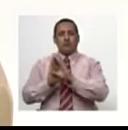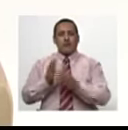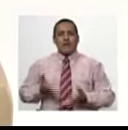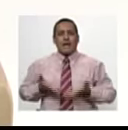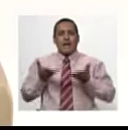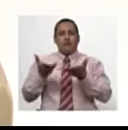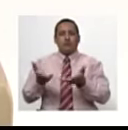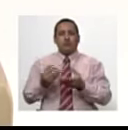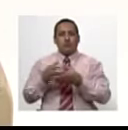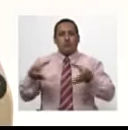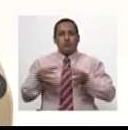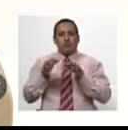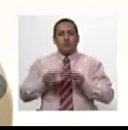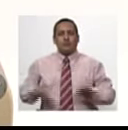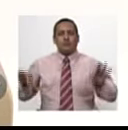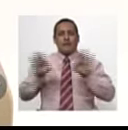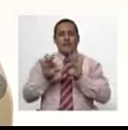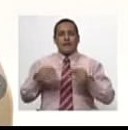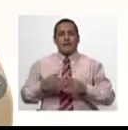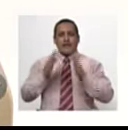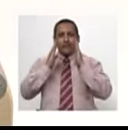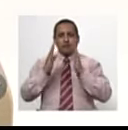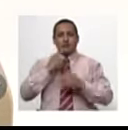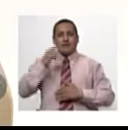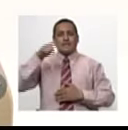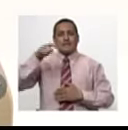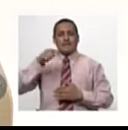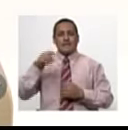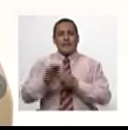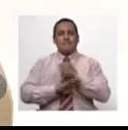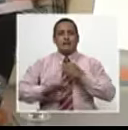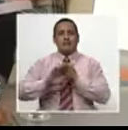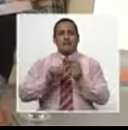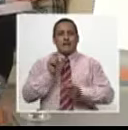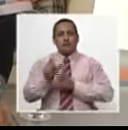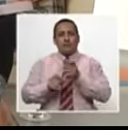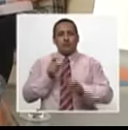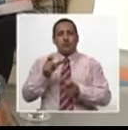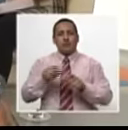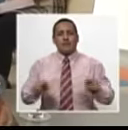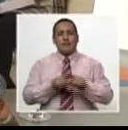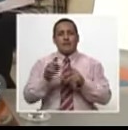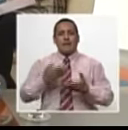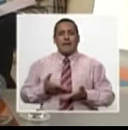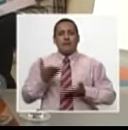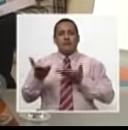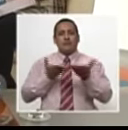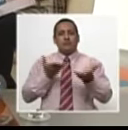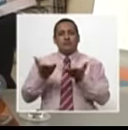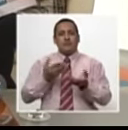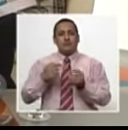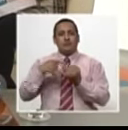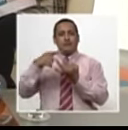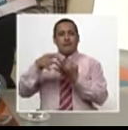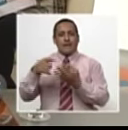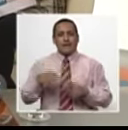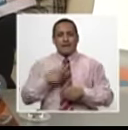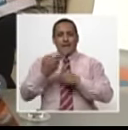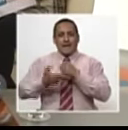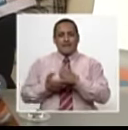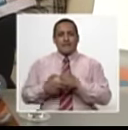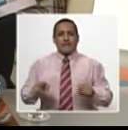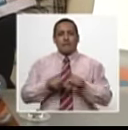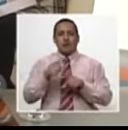Estado cumplir con sus finalidades, ¿no? Claro. La atención de las necesidades básicas de la población, la prestación de los servicios públicos,